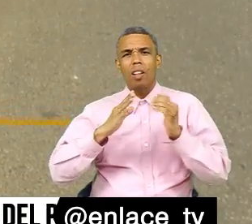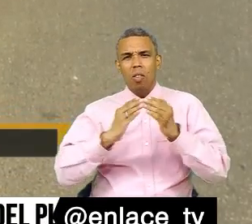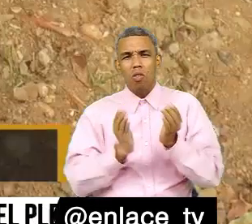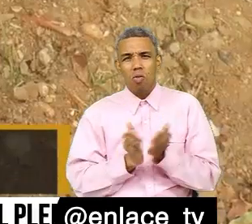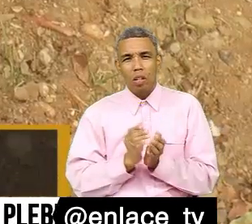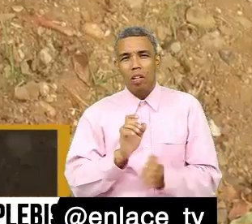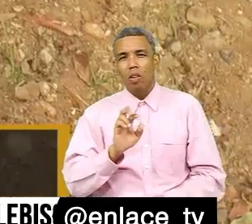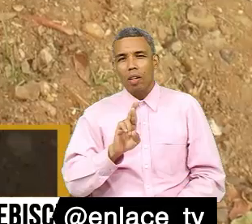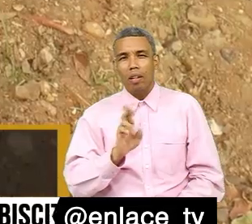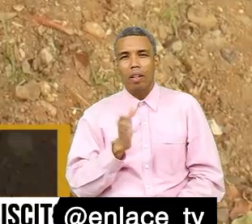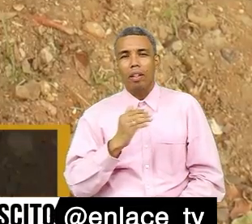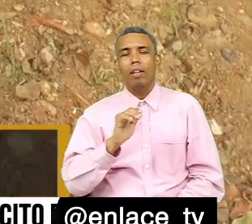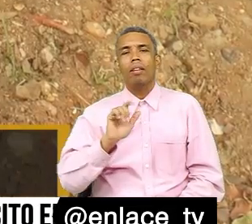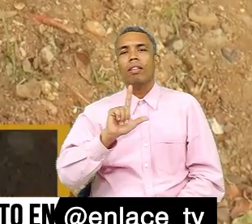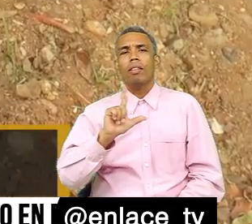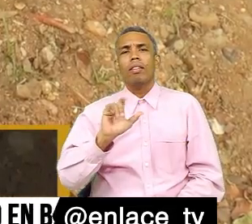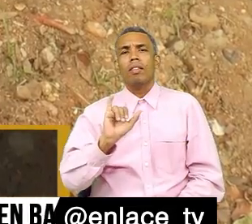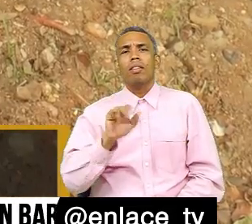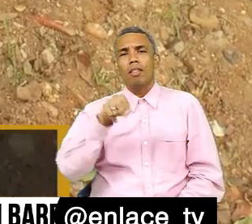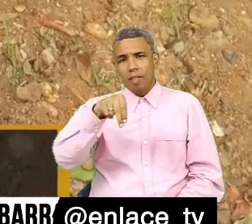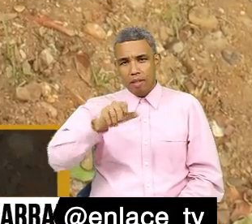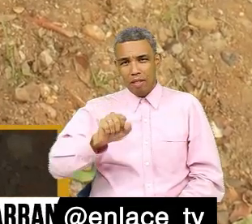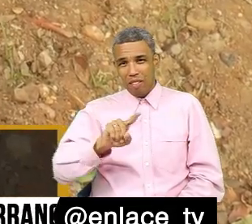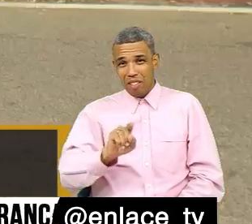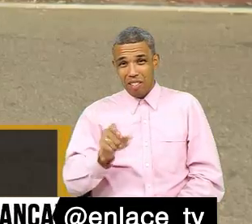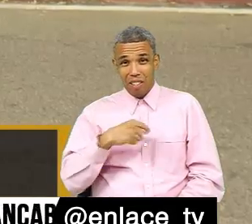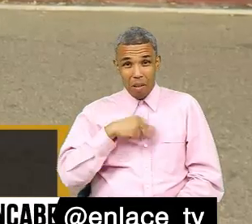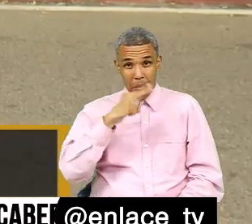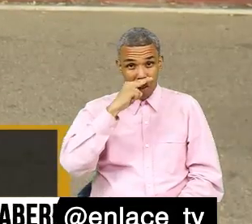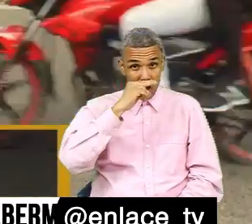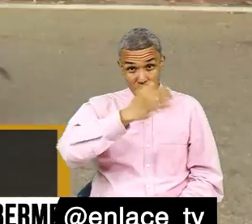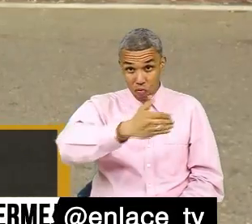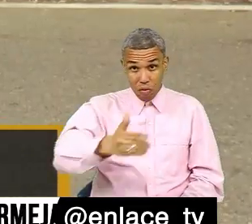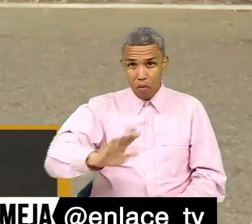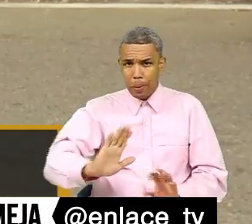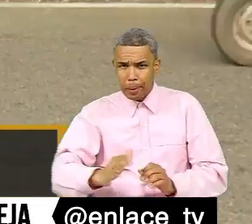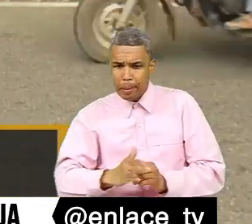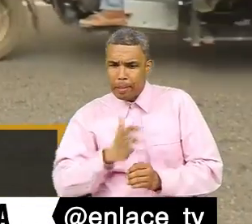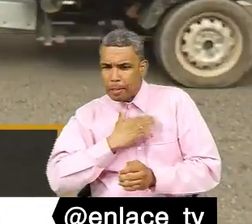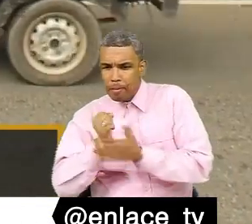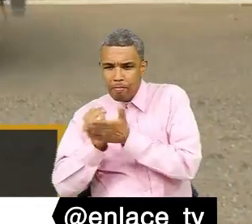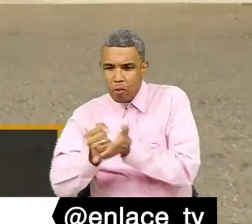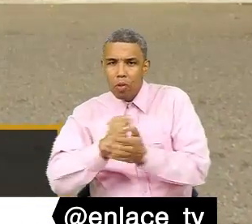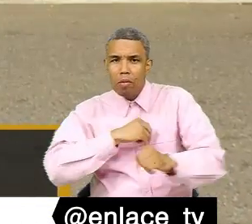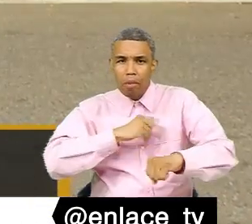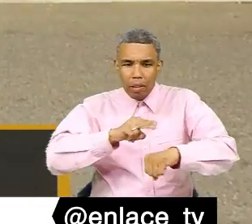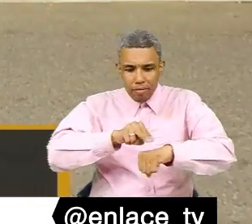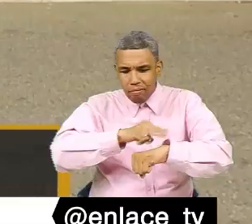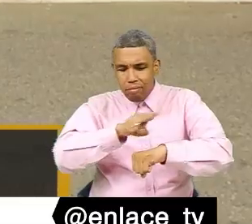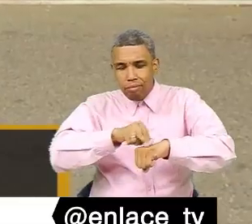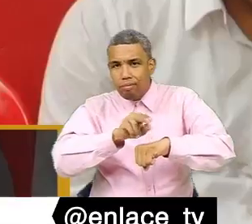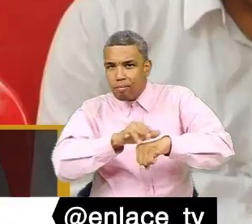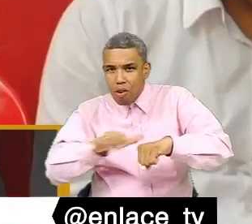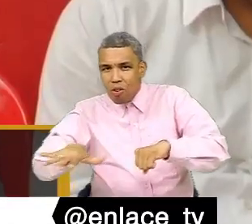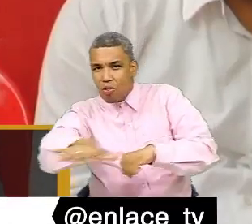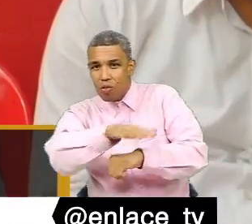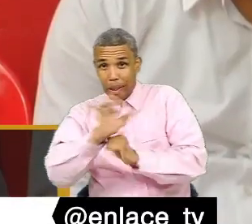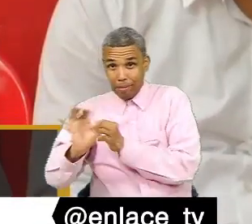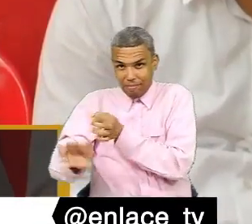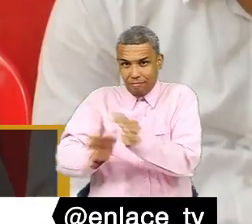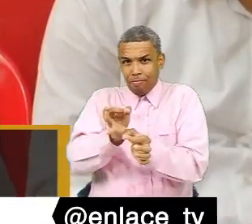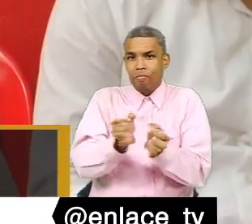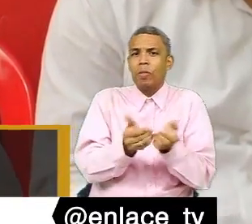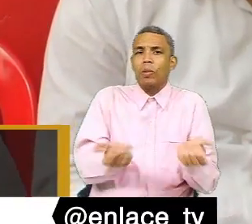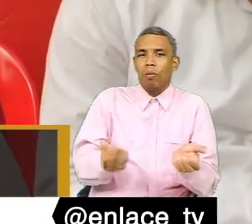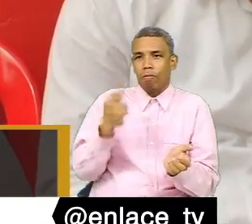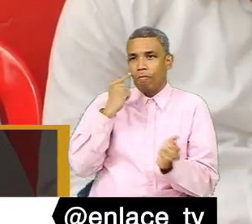apoyo de la Alcaldía Municipal y las Fuerzas Militares. Los pequeños del liceo dejaron sus mensajes de cuidado a la naturaleza, motivo principal de la campaña. No